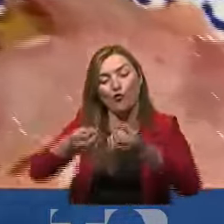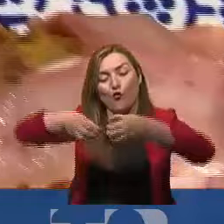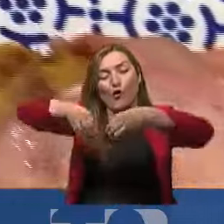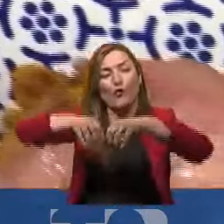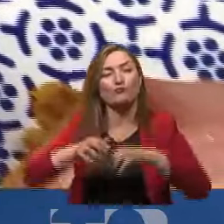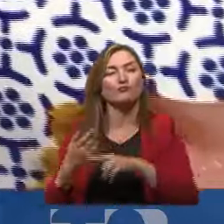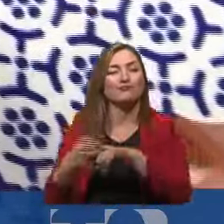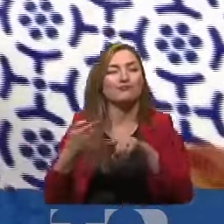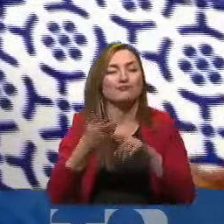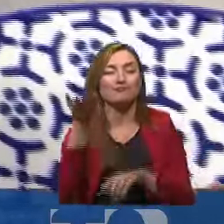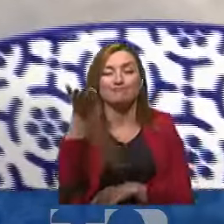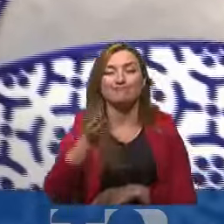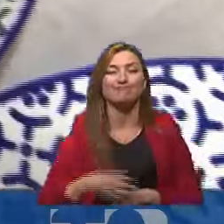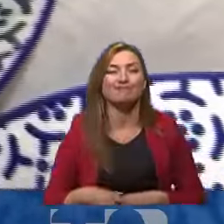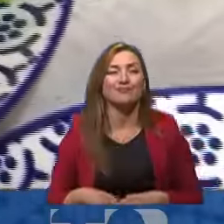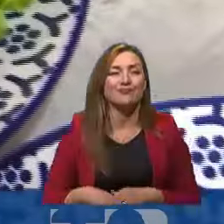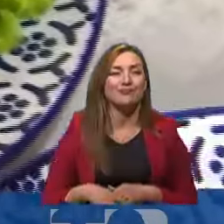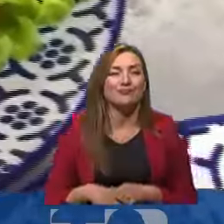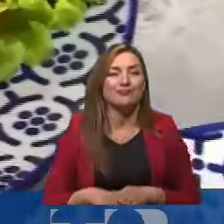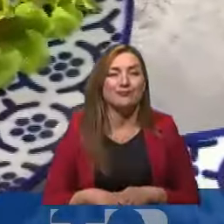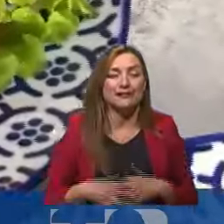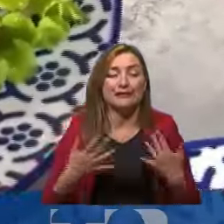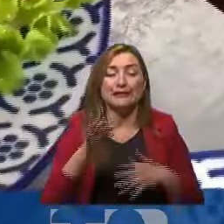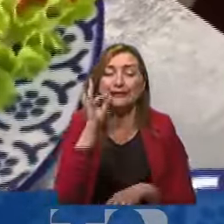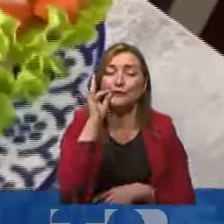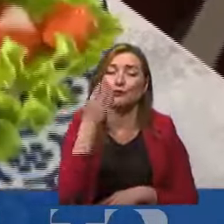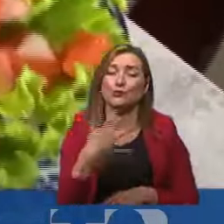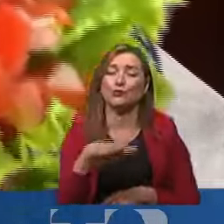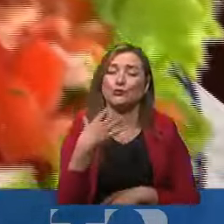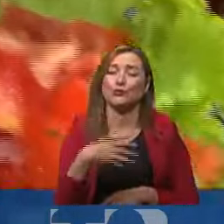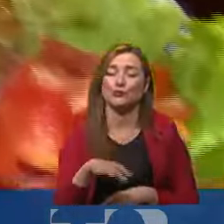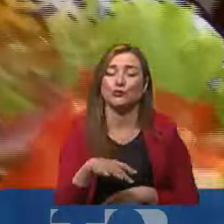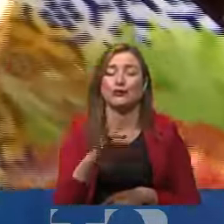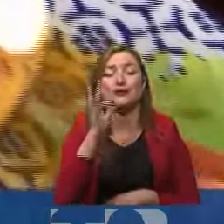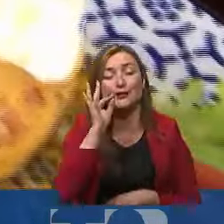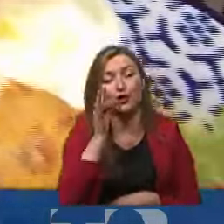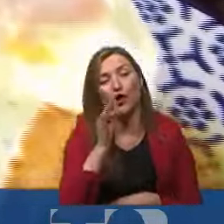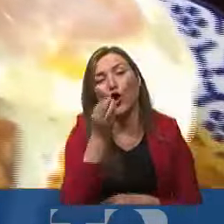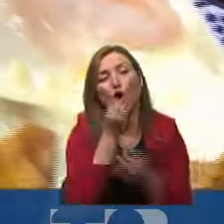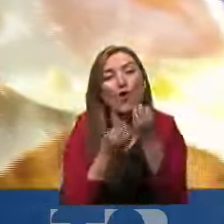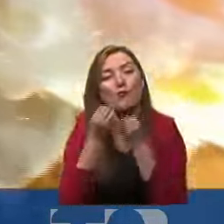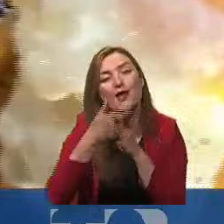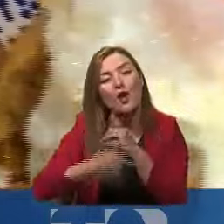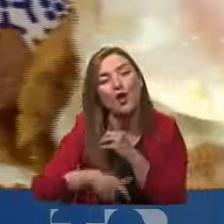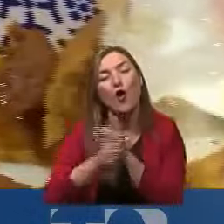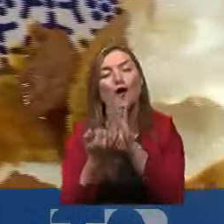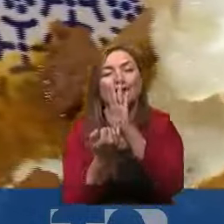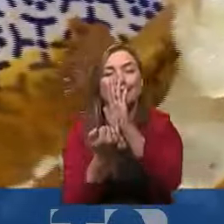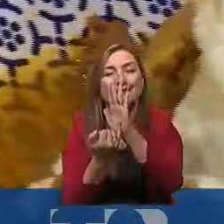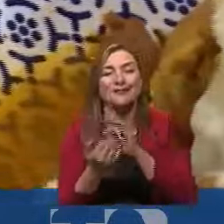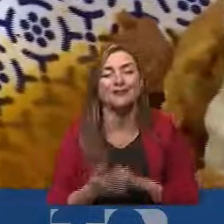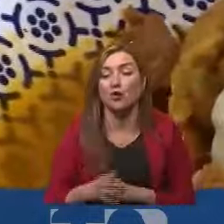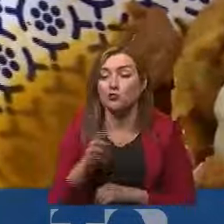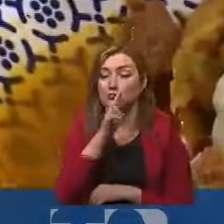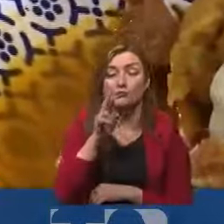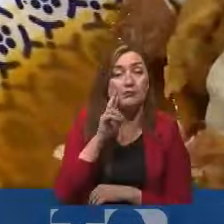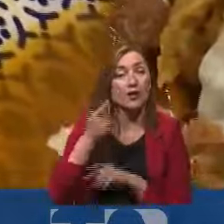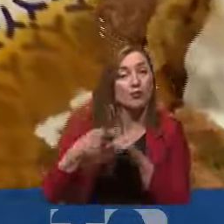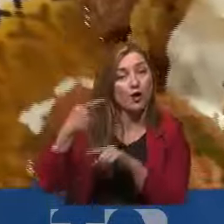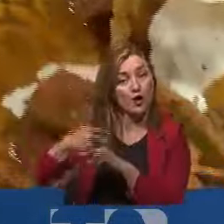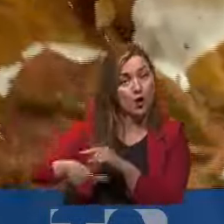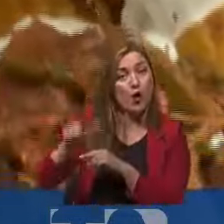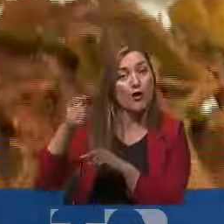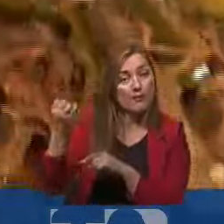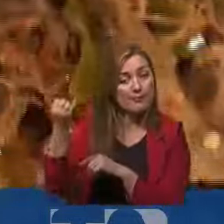platos, aparte de los que vemos ahí. Así es, deliciosos platos típicos de la gastronomía lojana. Recordarles también que ustedes tienen varias sucursales en la ciudad de